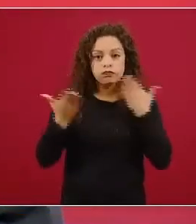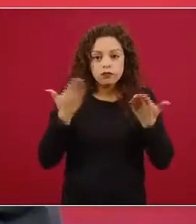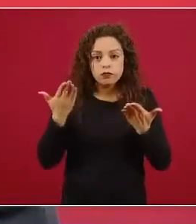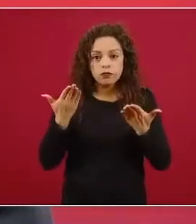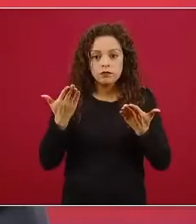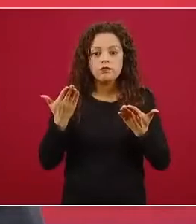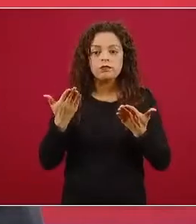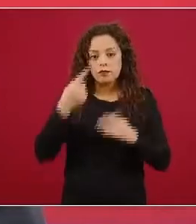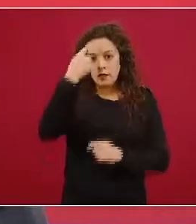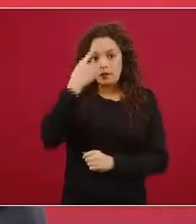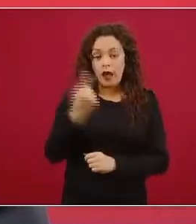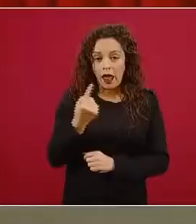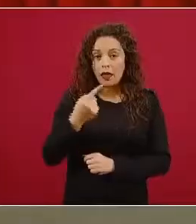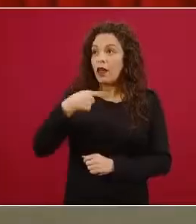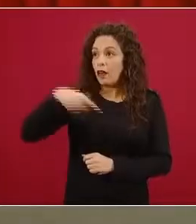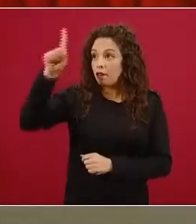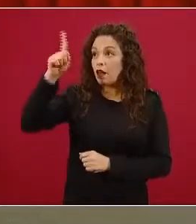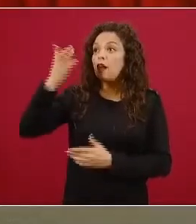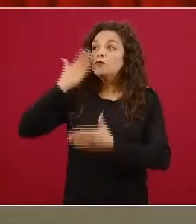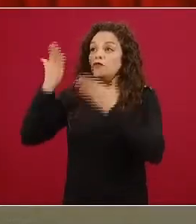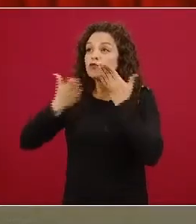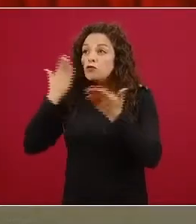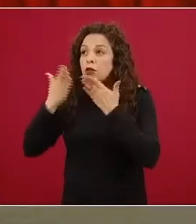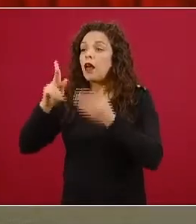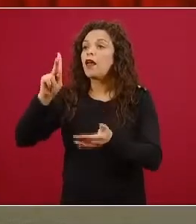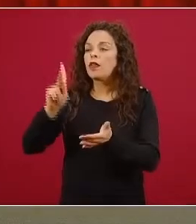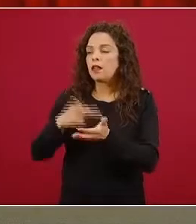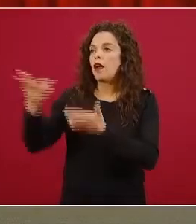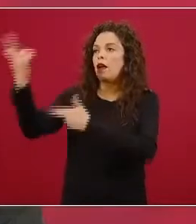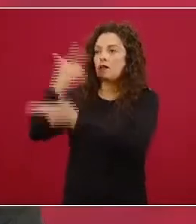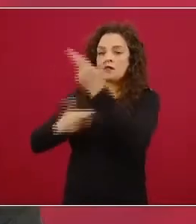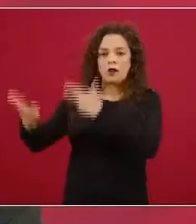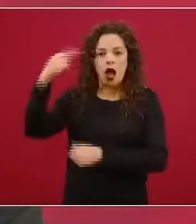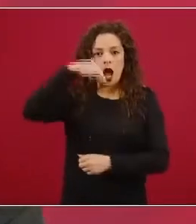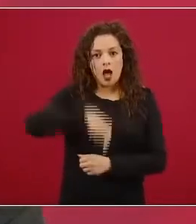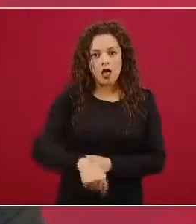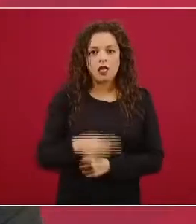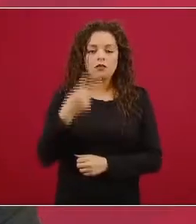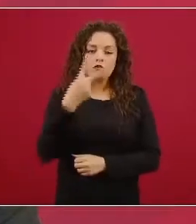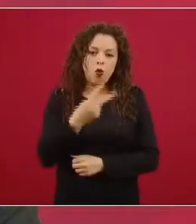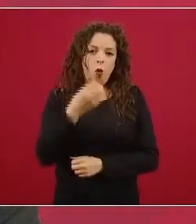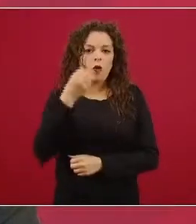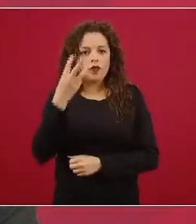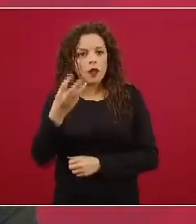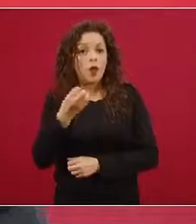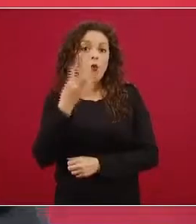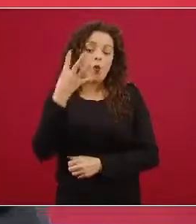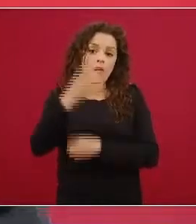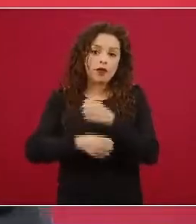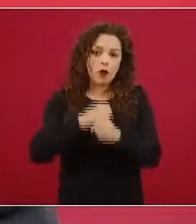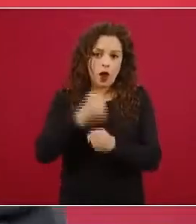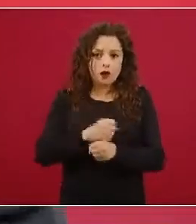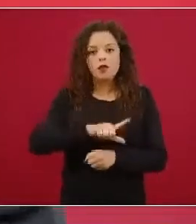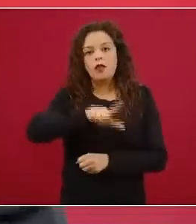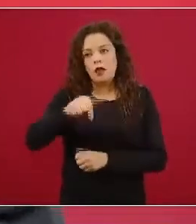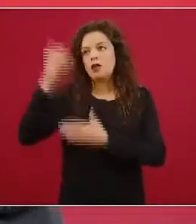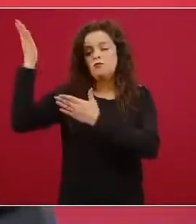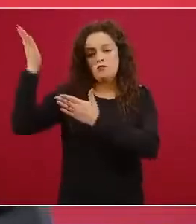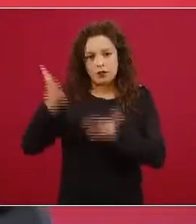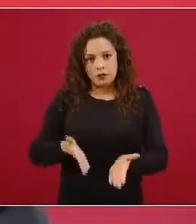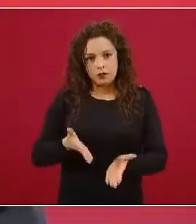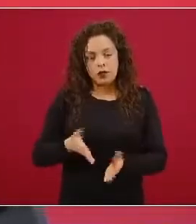México 2, 3, 4 años después, depende cuál es el campo específico al que van,